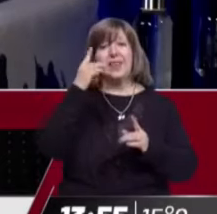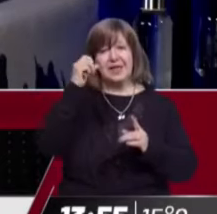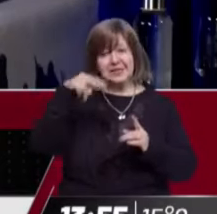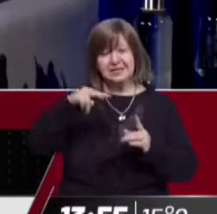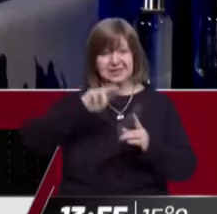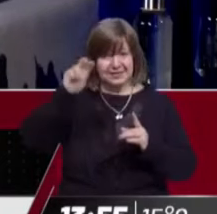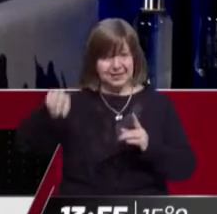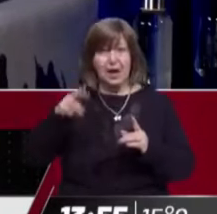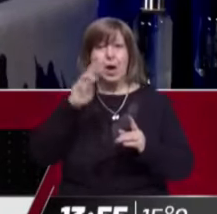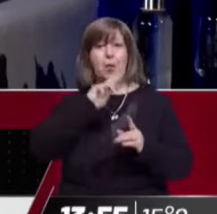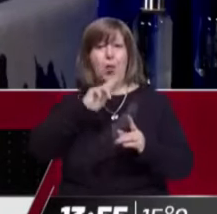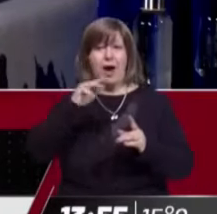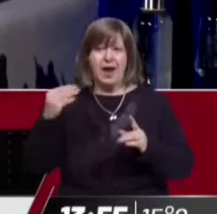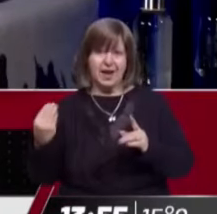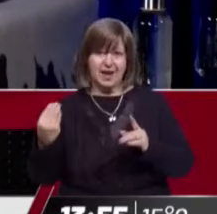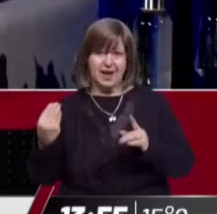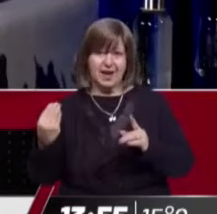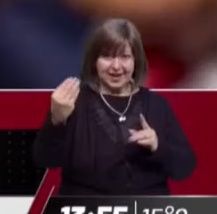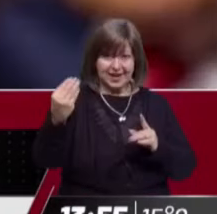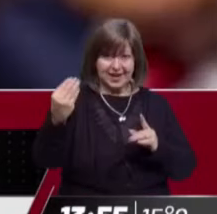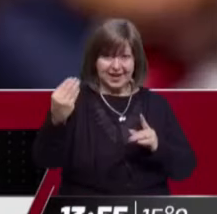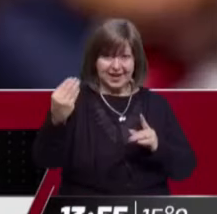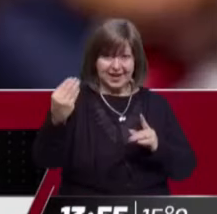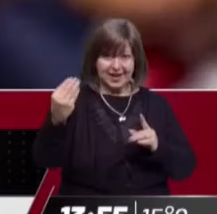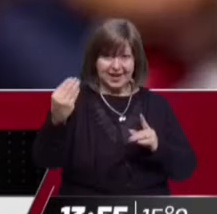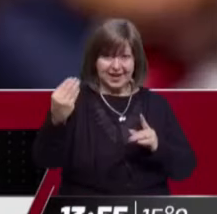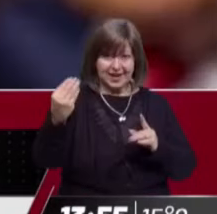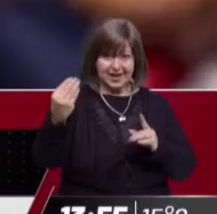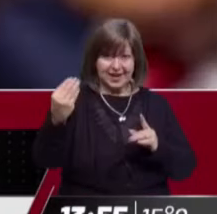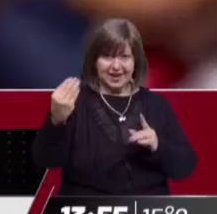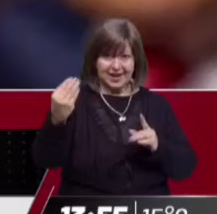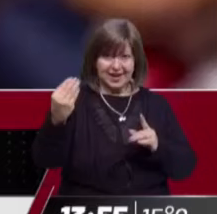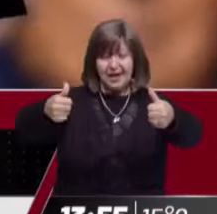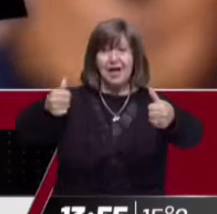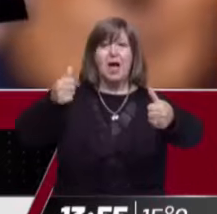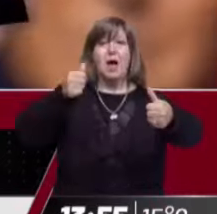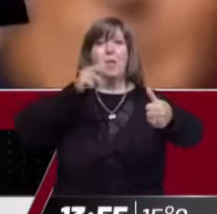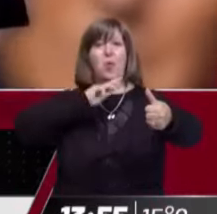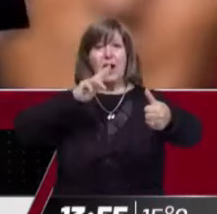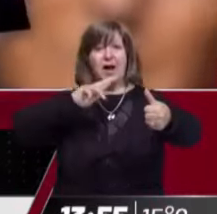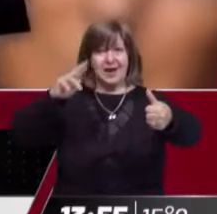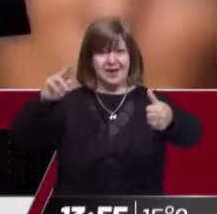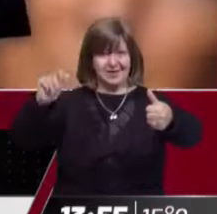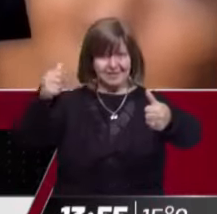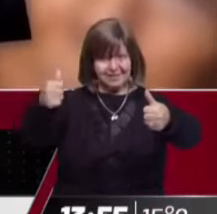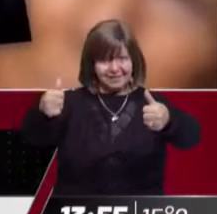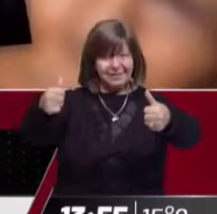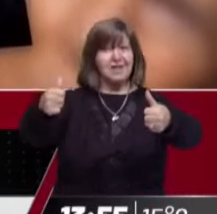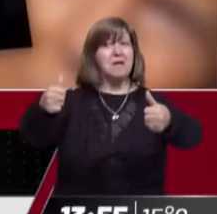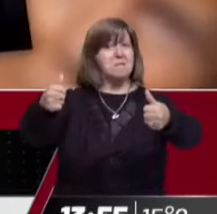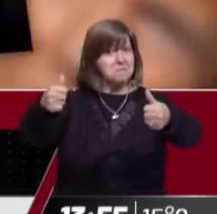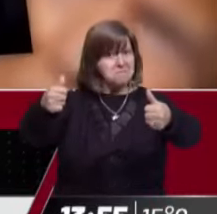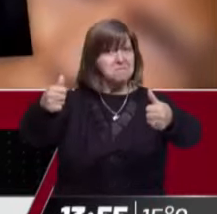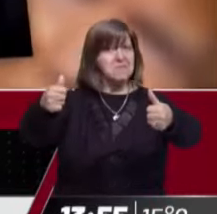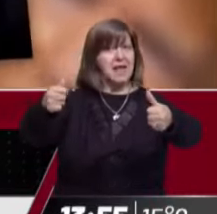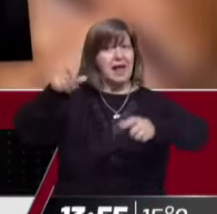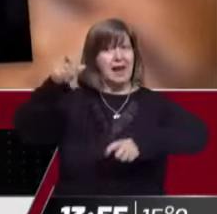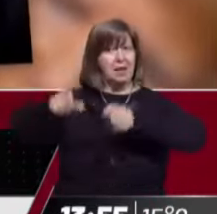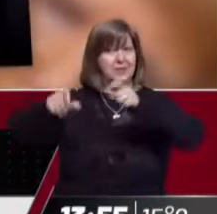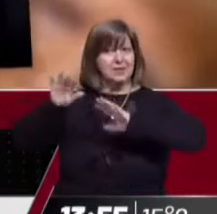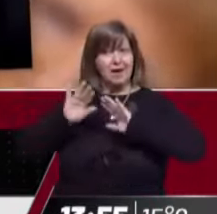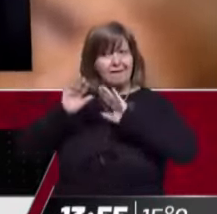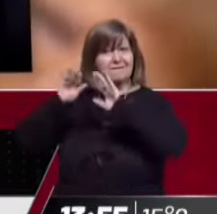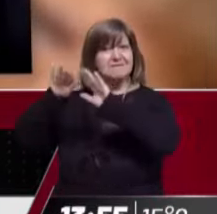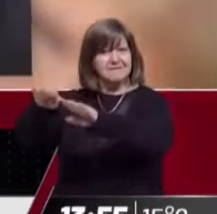su candidatura a la reelección, empezó a perder mucho apoyo y ahora